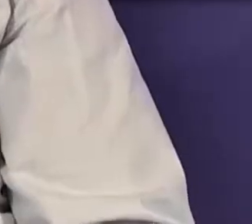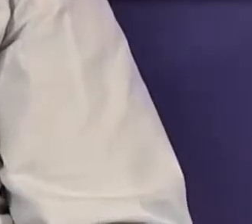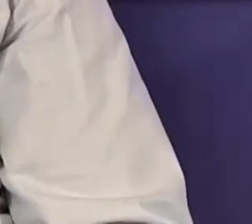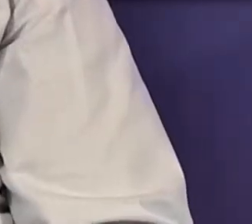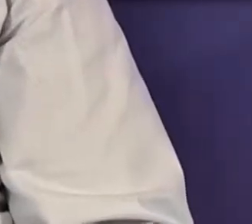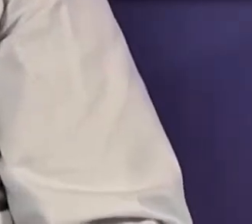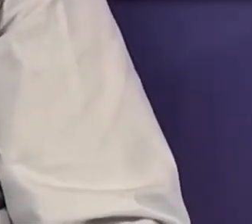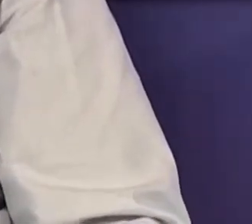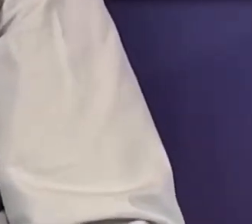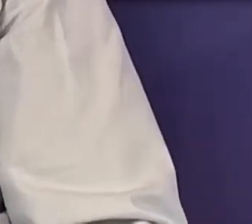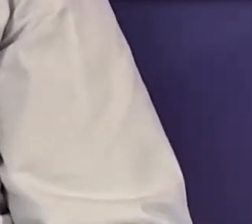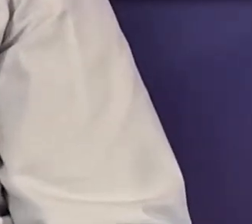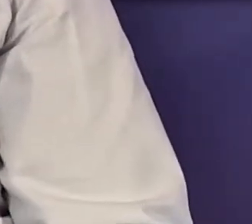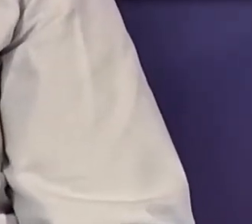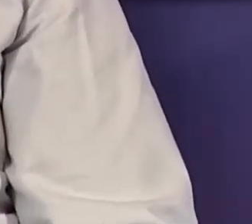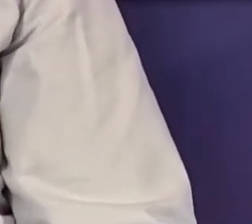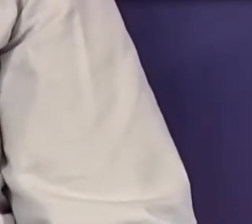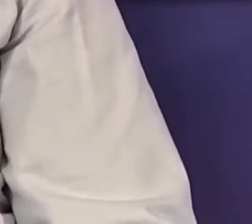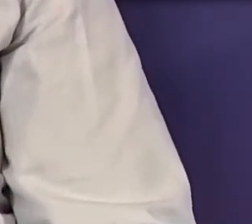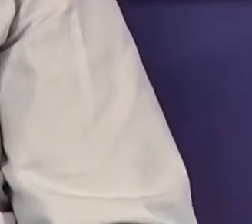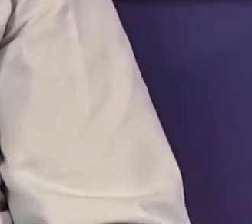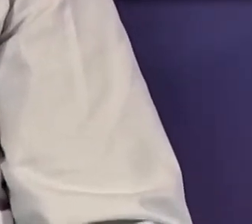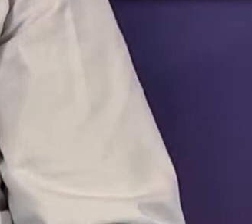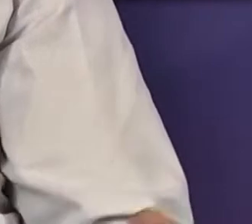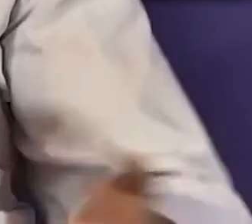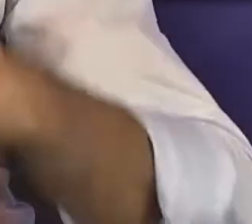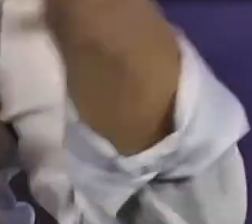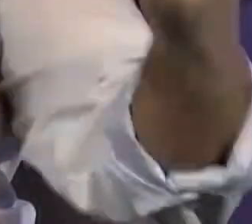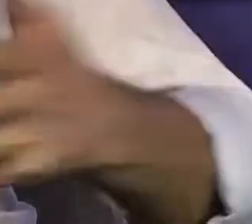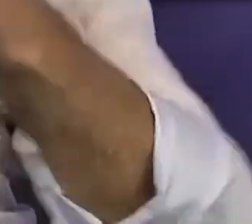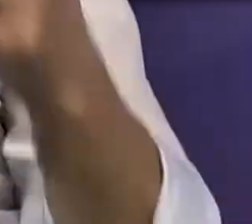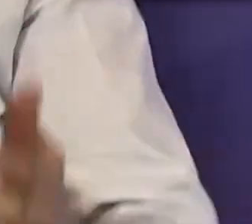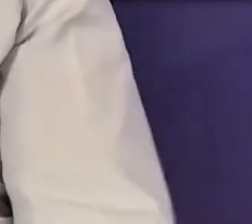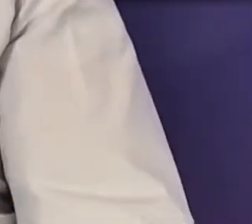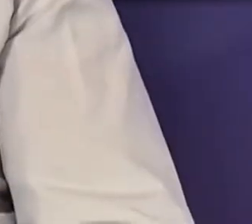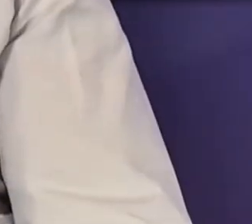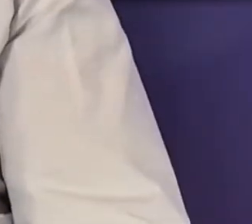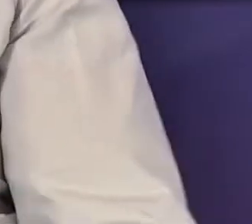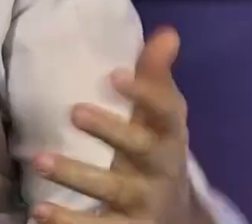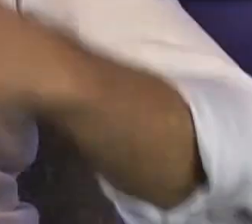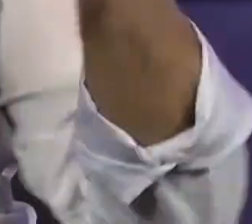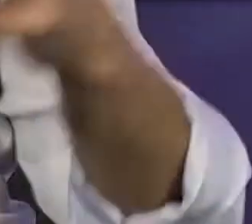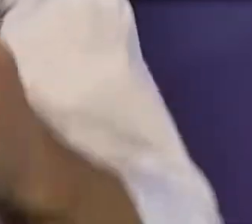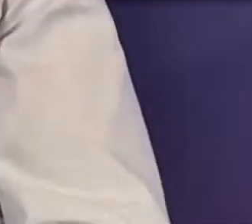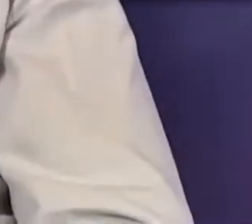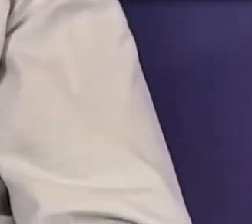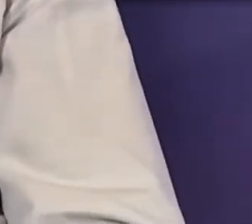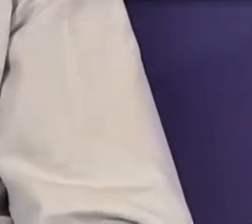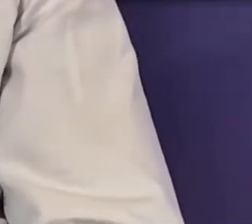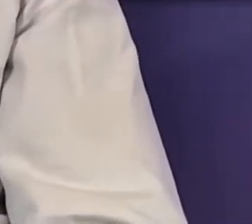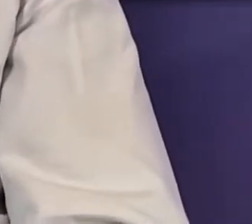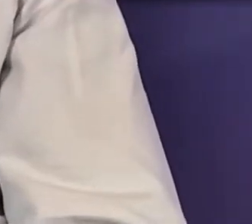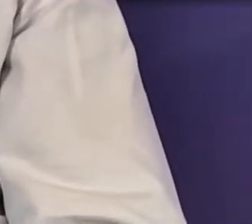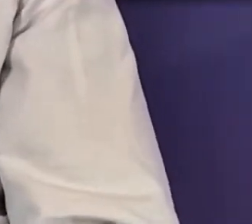Respuestas a preguntas frecuentes, ¿no? Exacto. Desde que estamos con esto, todos los amigos y la familia que se entera de que estamos metidos en